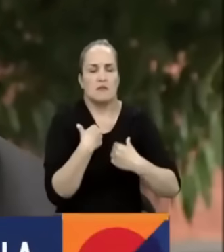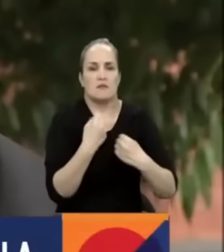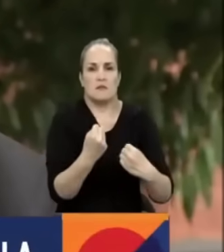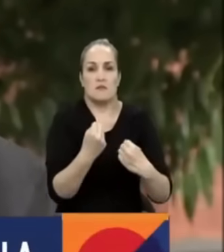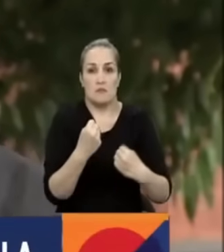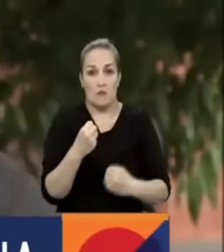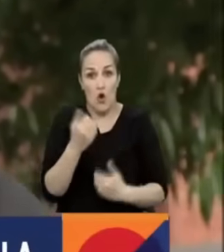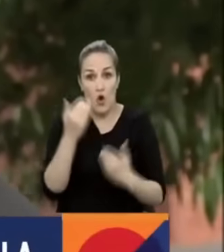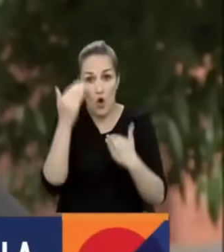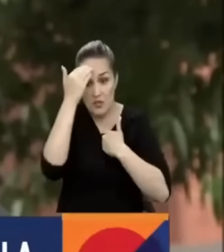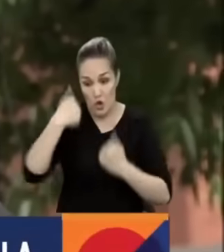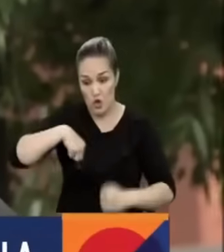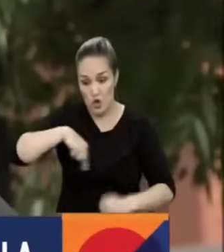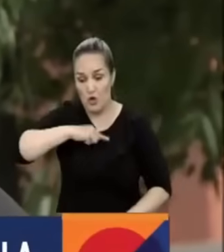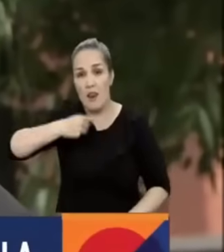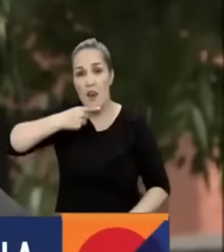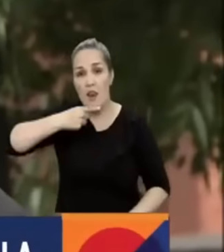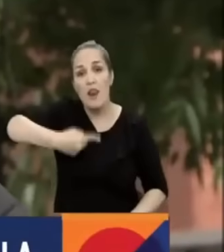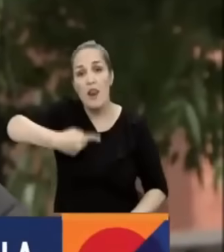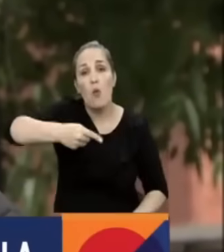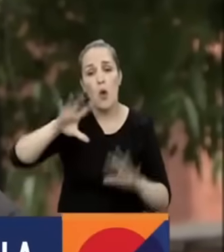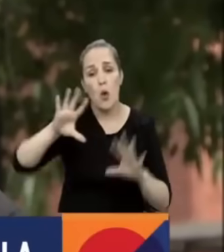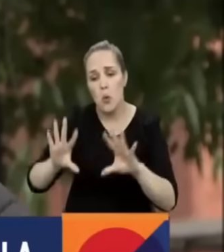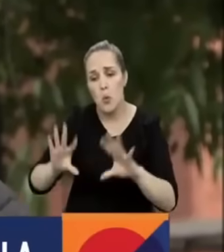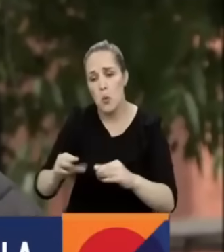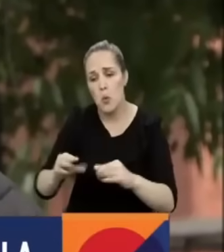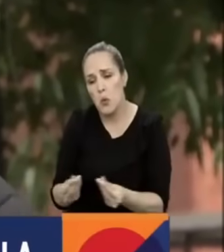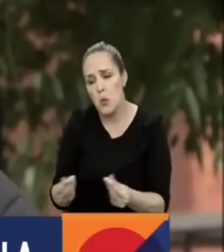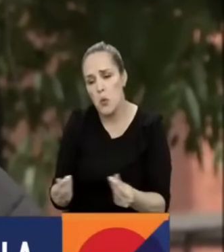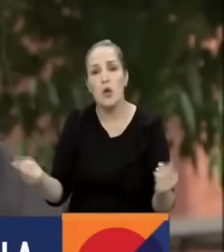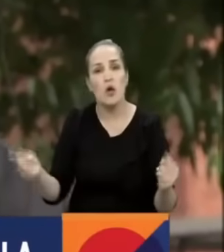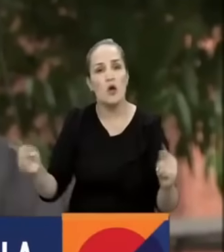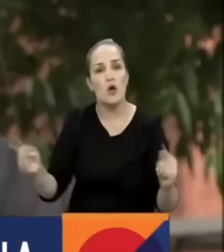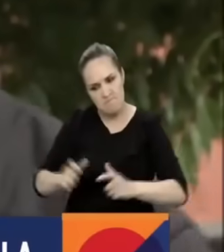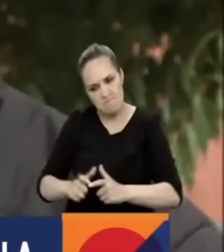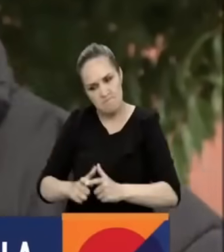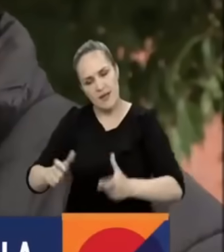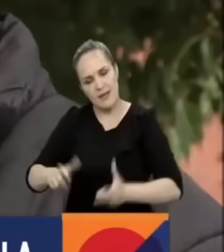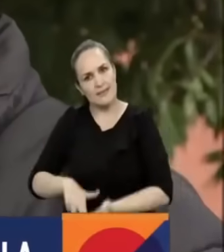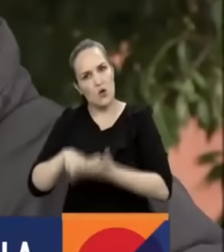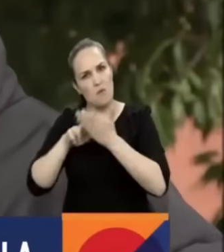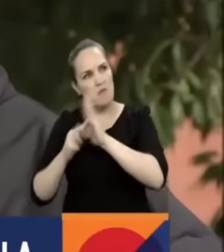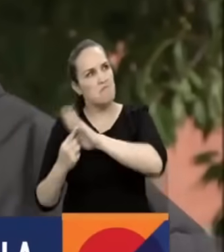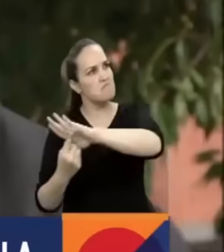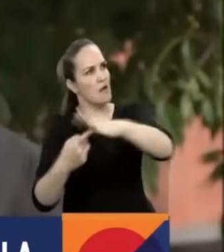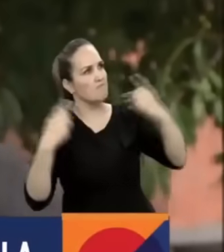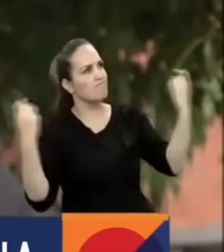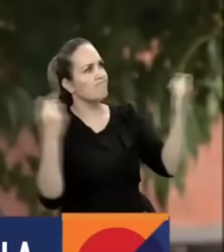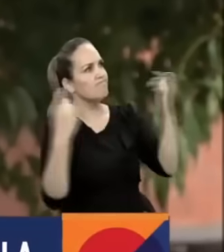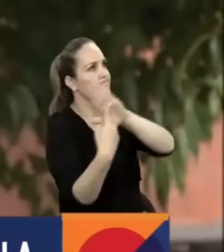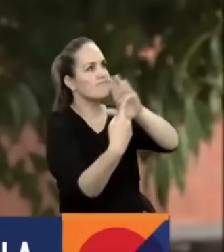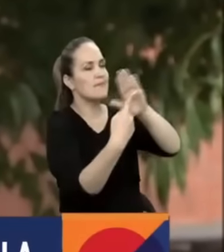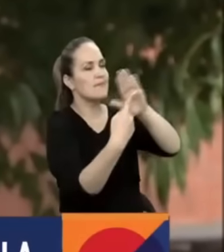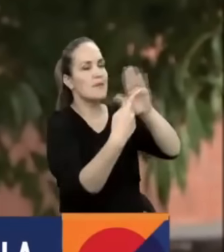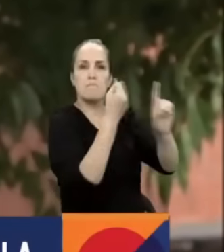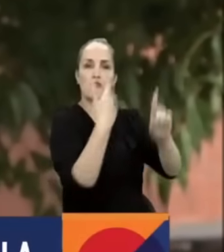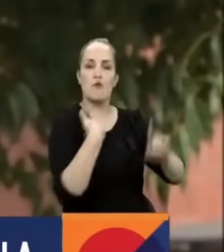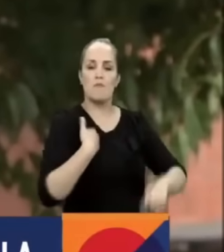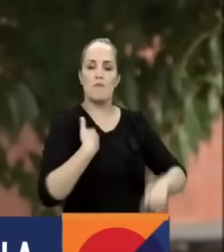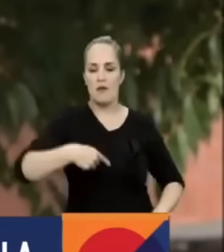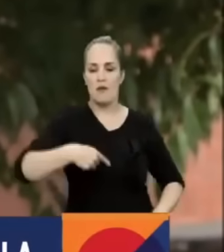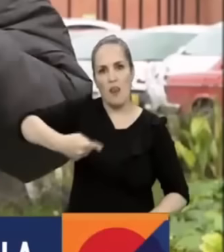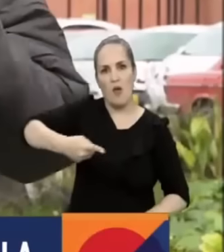nosotros tiene que ser recuperada, tiene que ser visibilizada para crear ese impacto ante